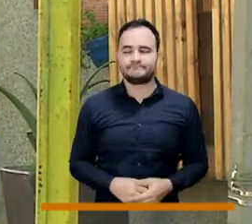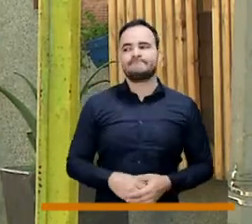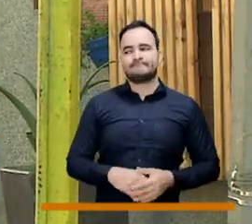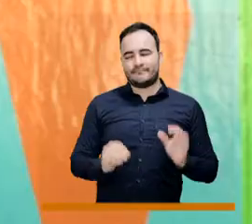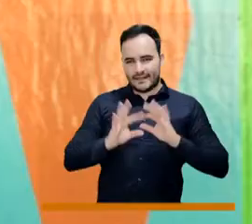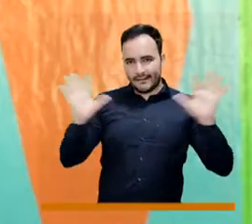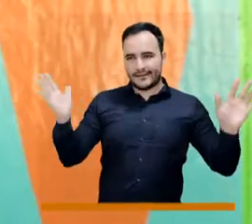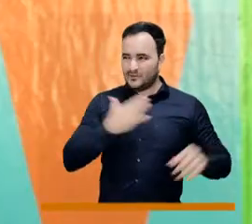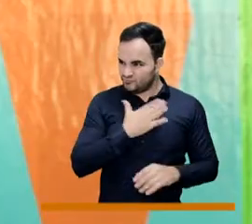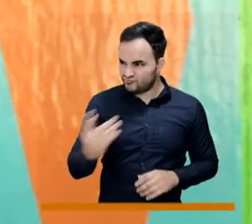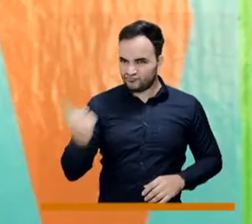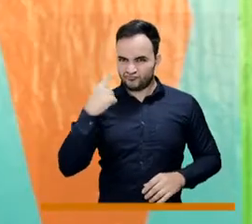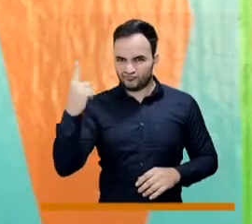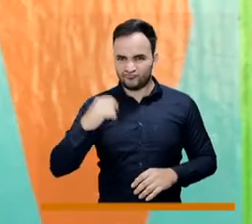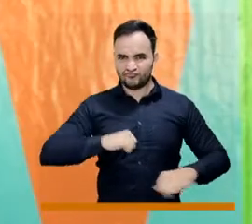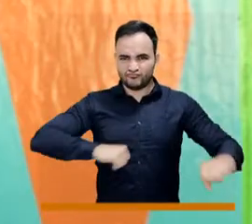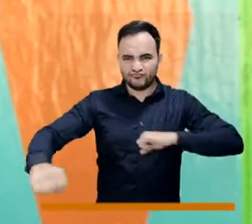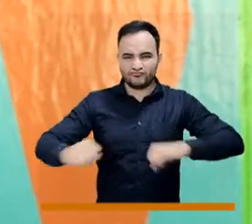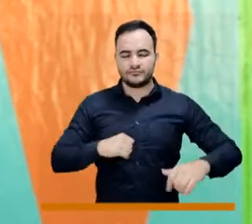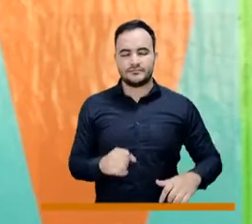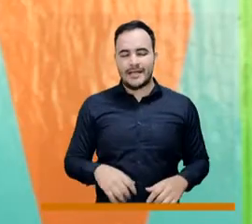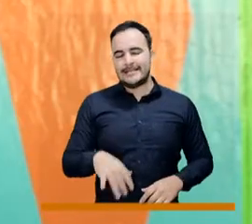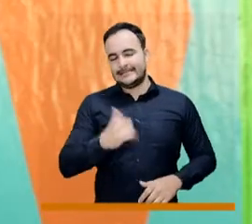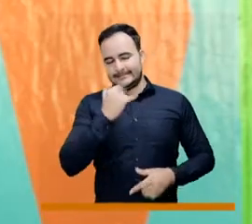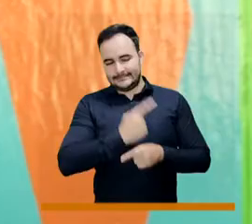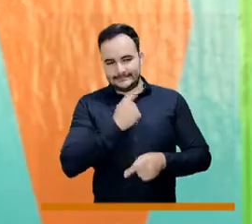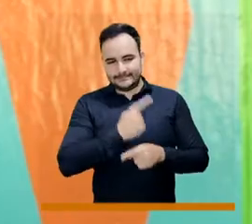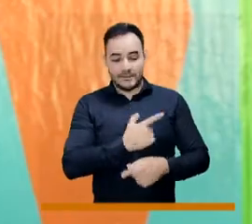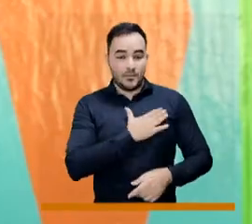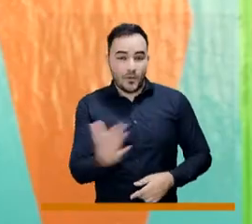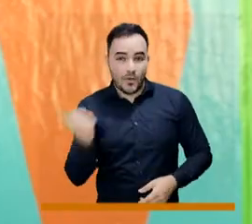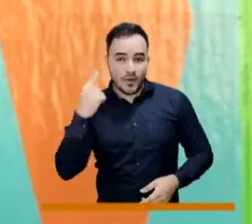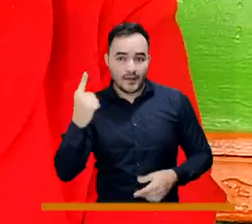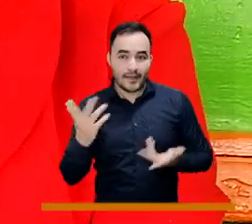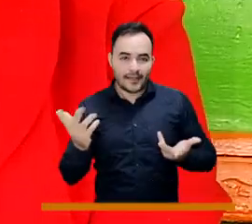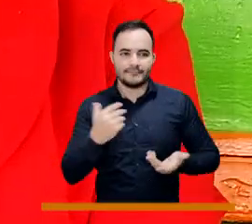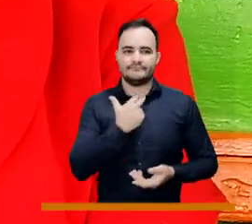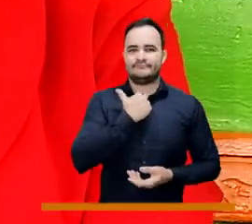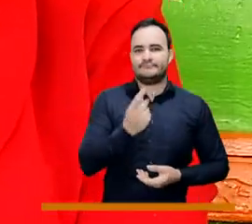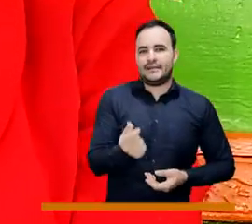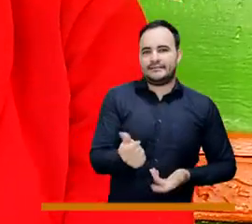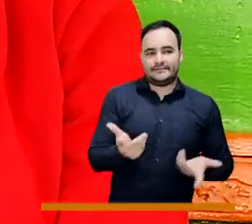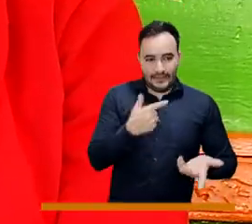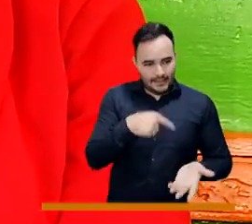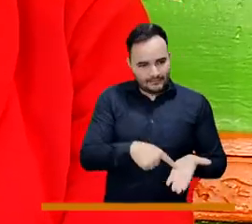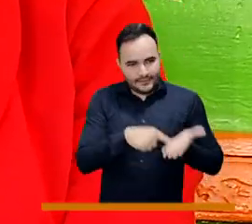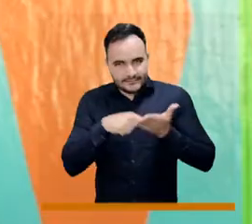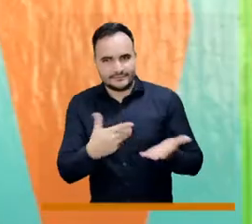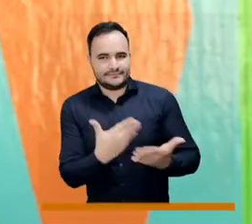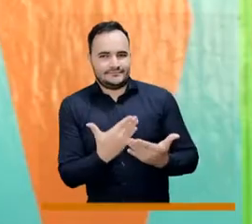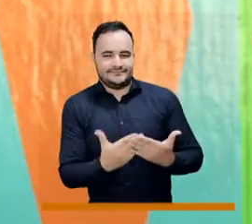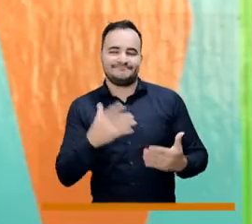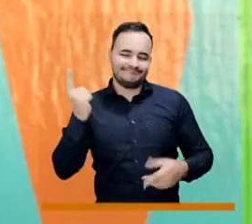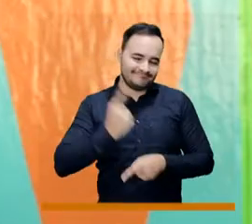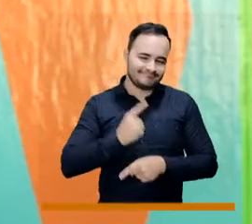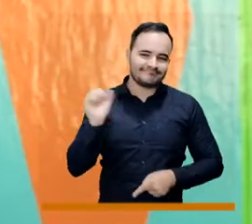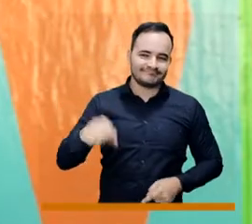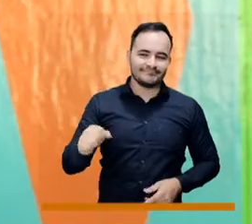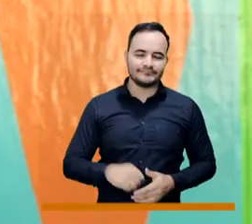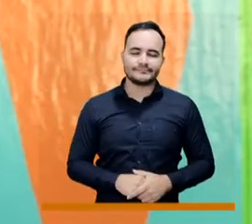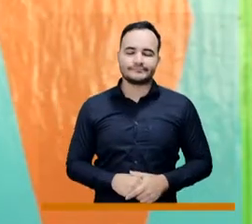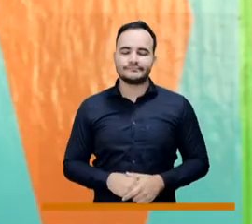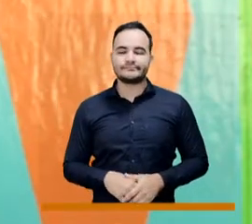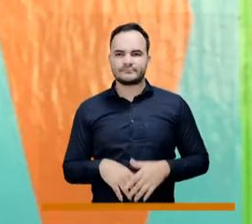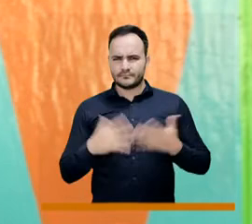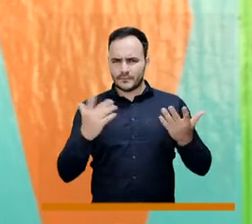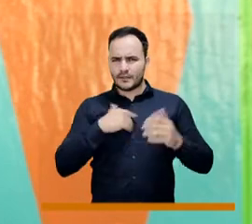la voluntad y política. Plata. Y la voluntad política, como usted dice, es la plata. Plata. Muy bien. Le pregunto a Luz Marina, la práctica